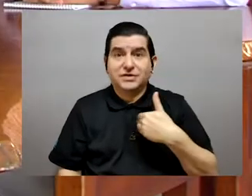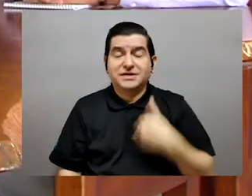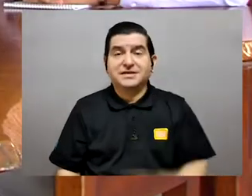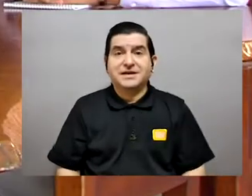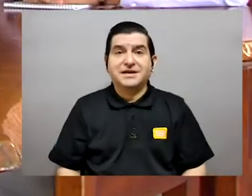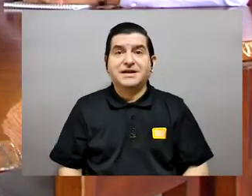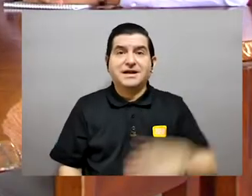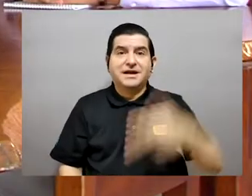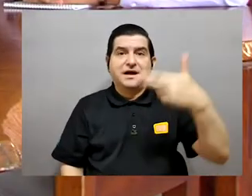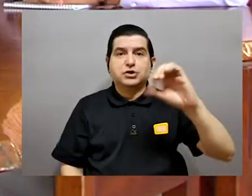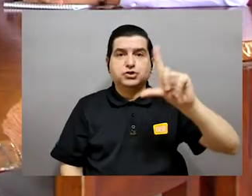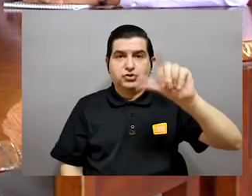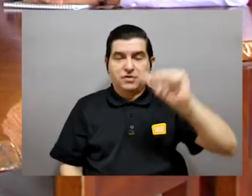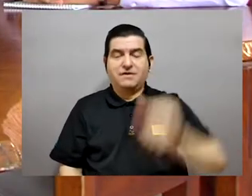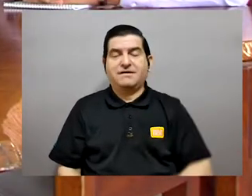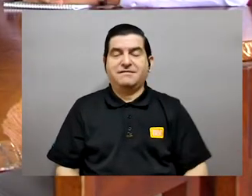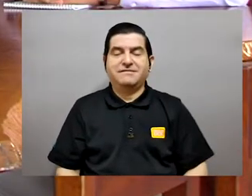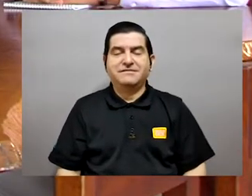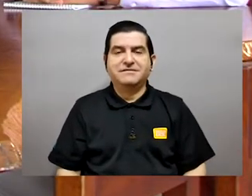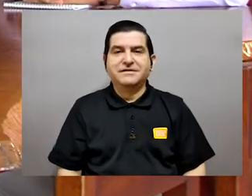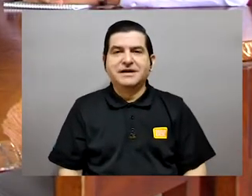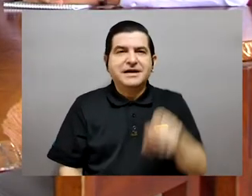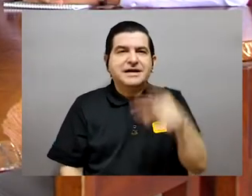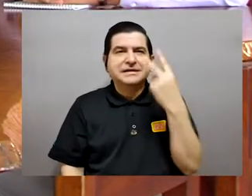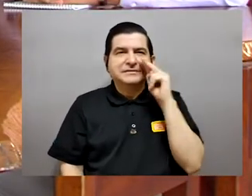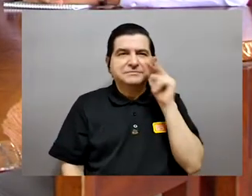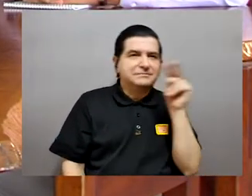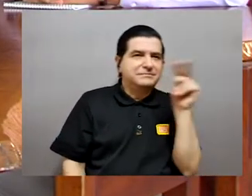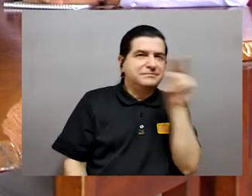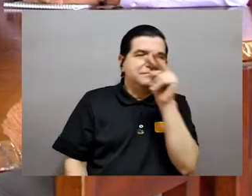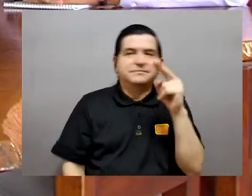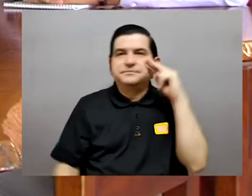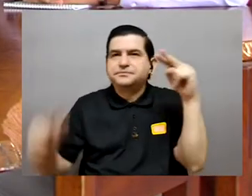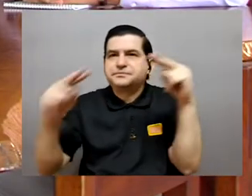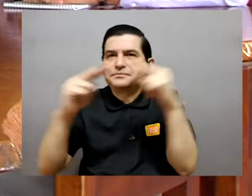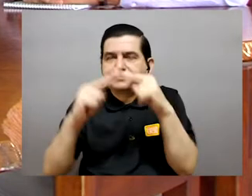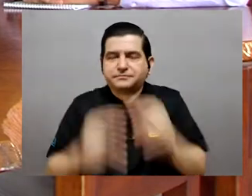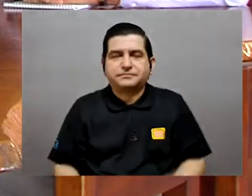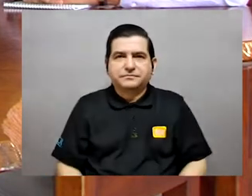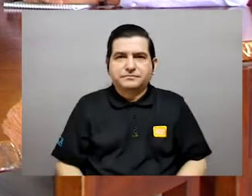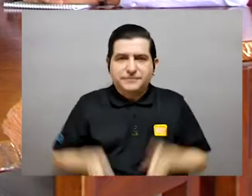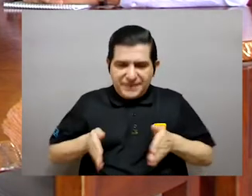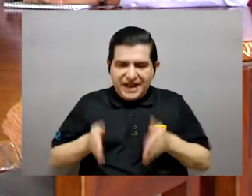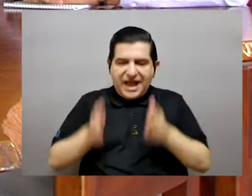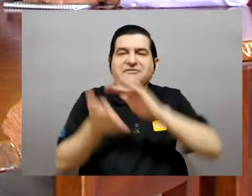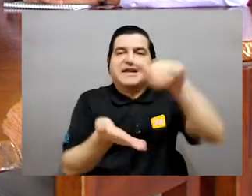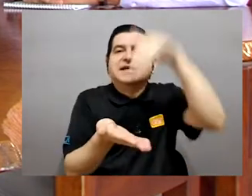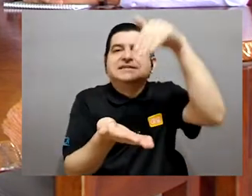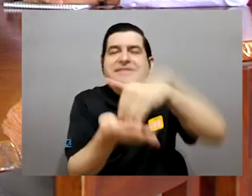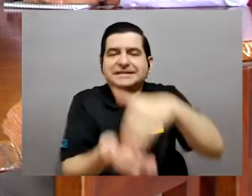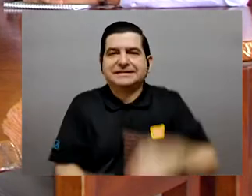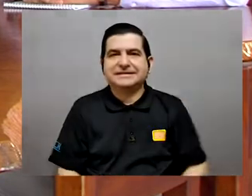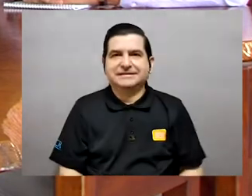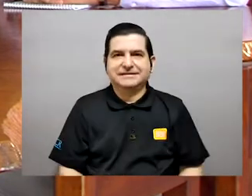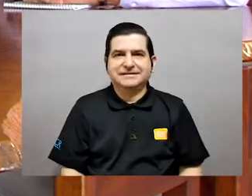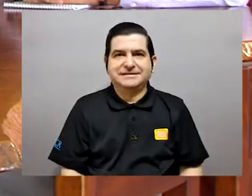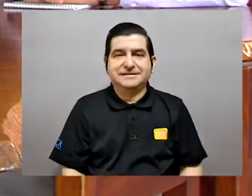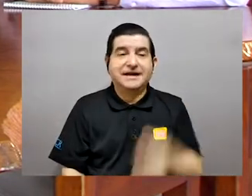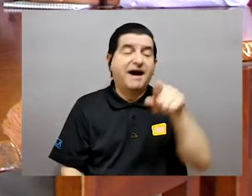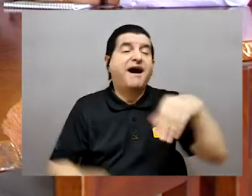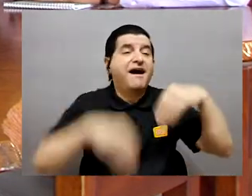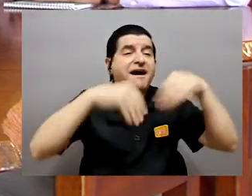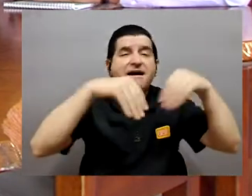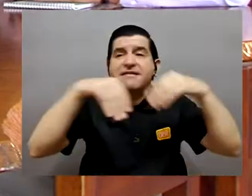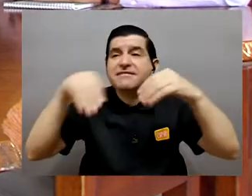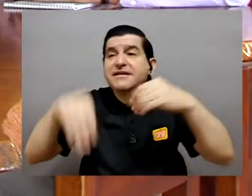bendición, de poder llegar a con una beca a estudiar a Carrara. Pero ahí me desplazaba a ir a conocer, bueno, cuando